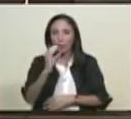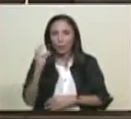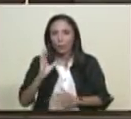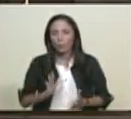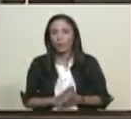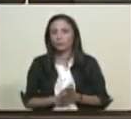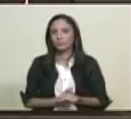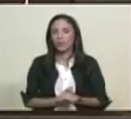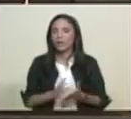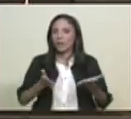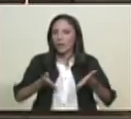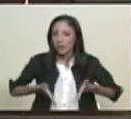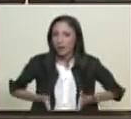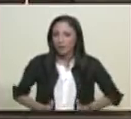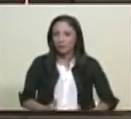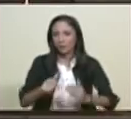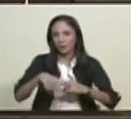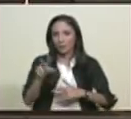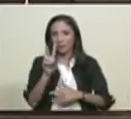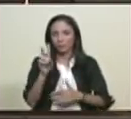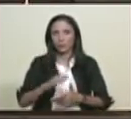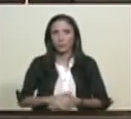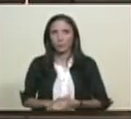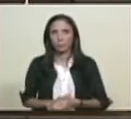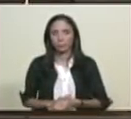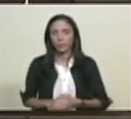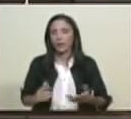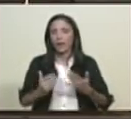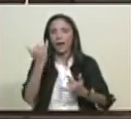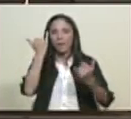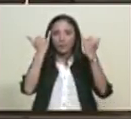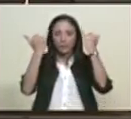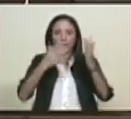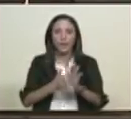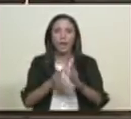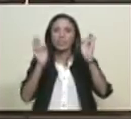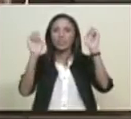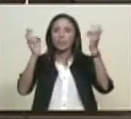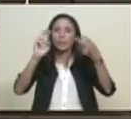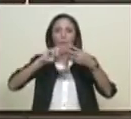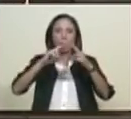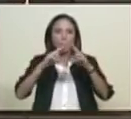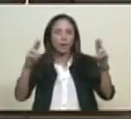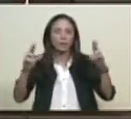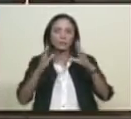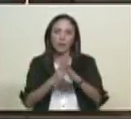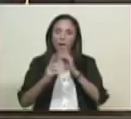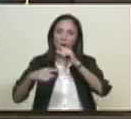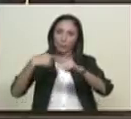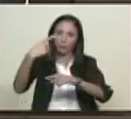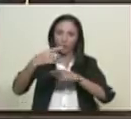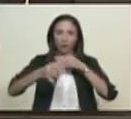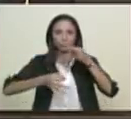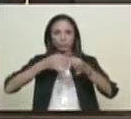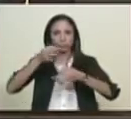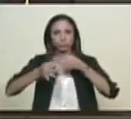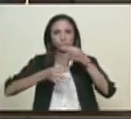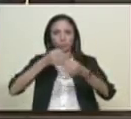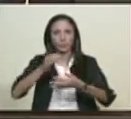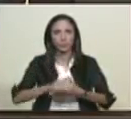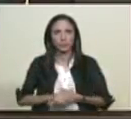mañana. Bueno, los temas de la paz, los temas de la vida, son temas muy